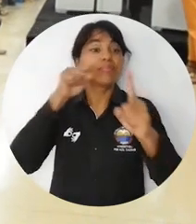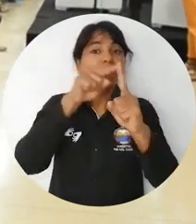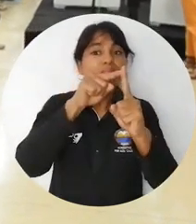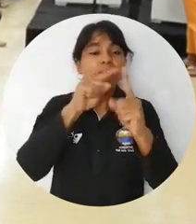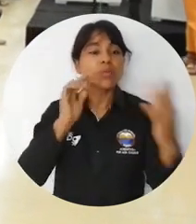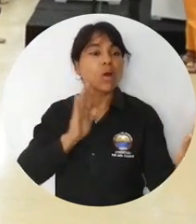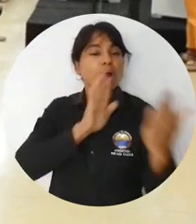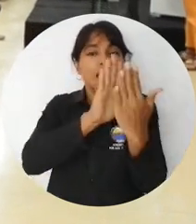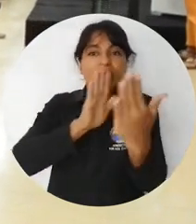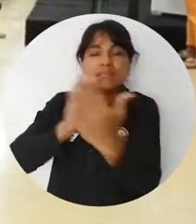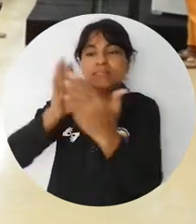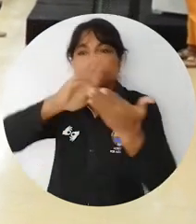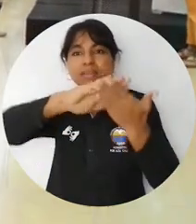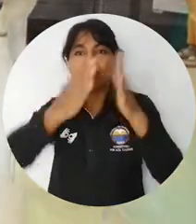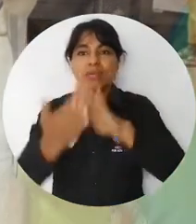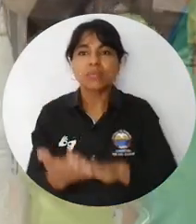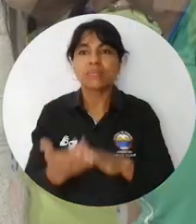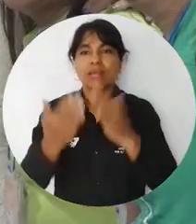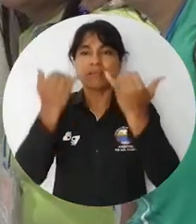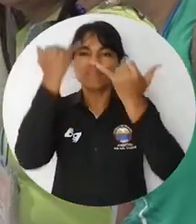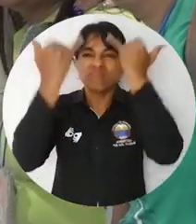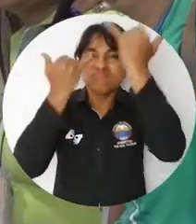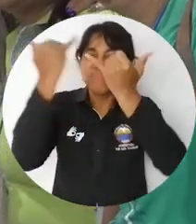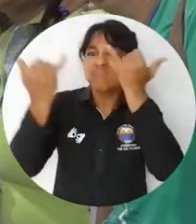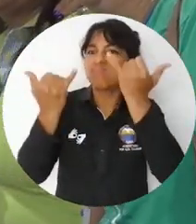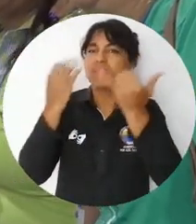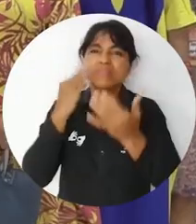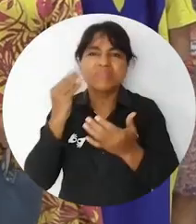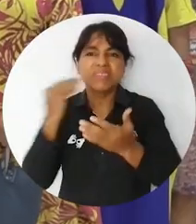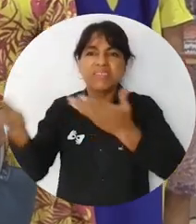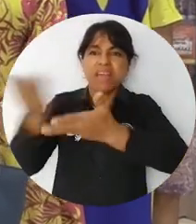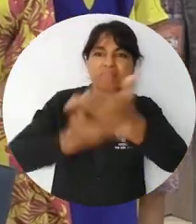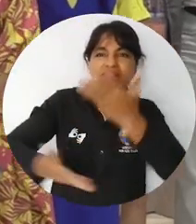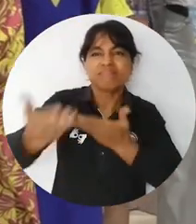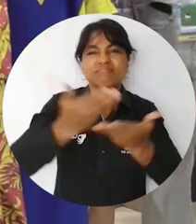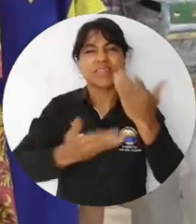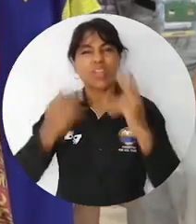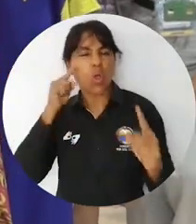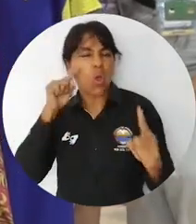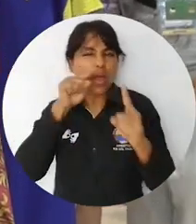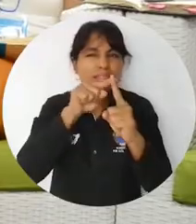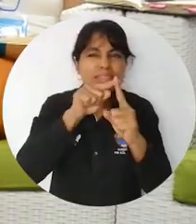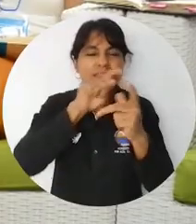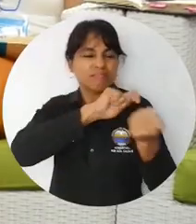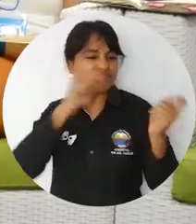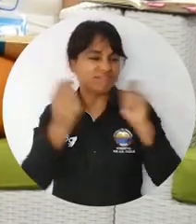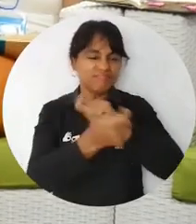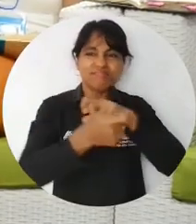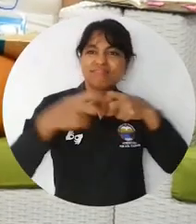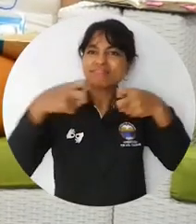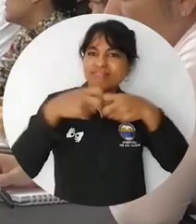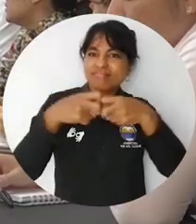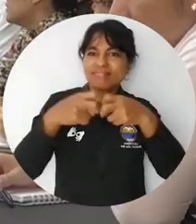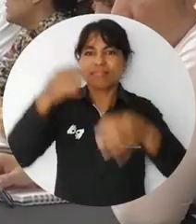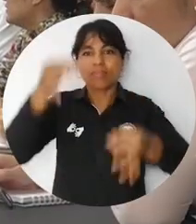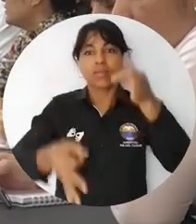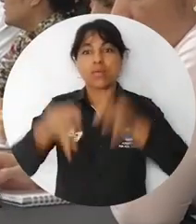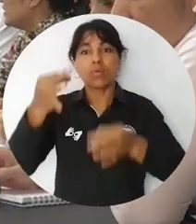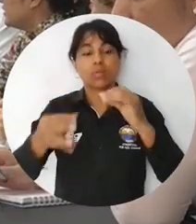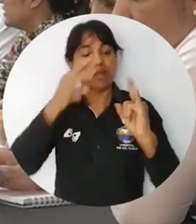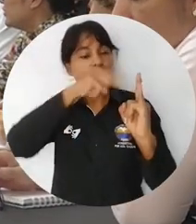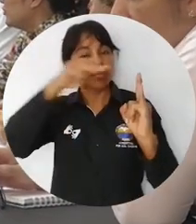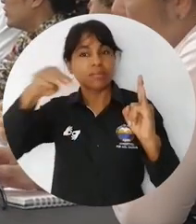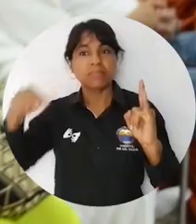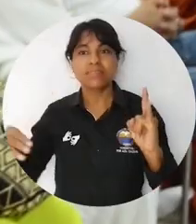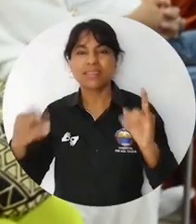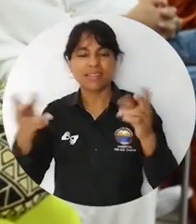con el objetivo de acercarse a las comunidades e intercambiar ideas y experiencias en pro de una transición energética justa, la Universidad